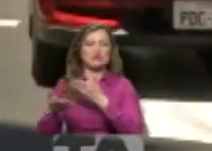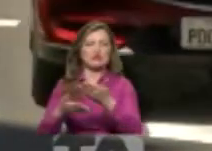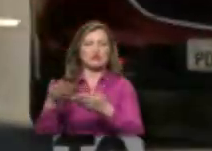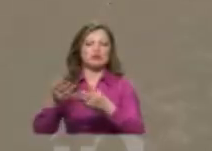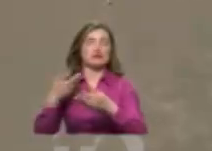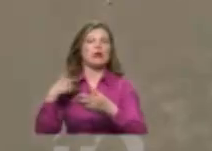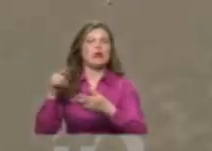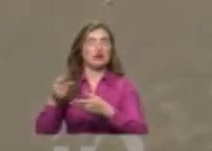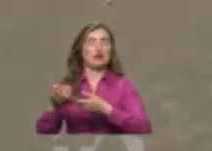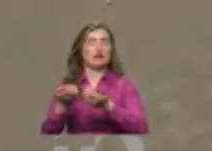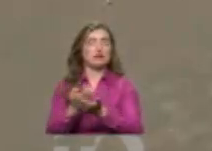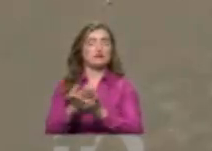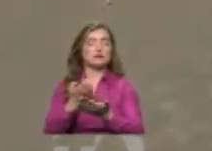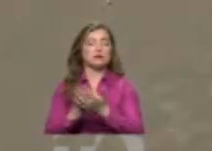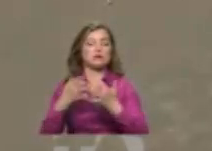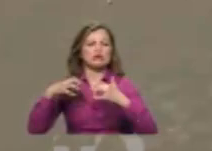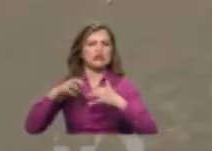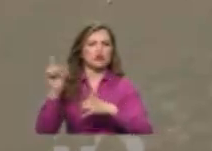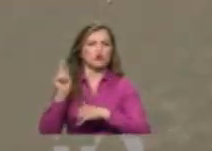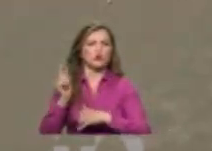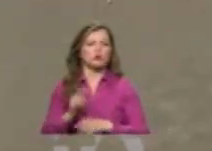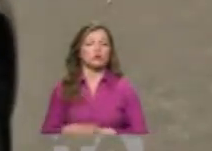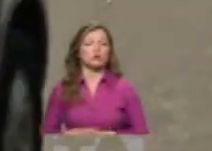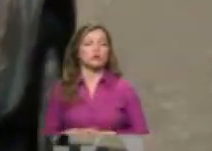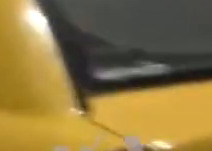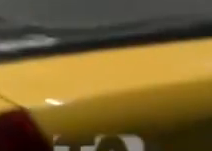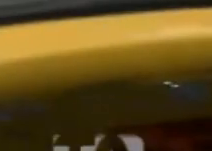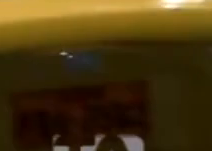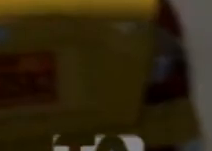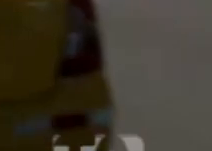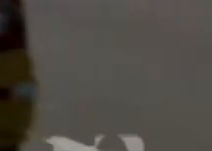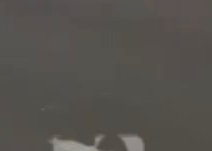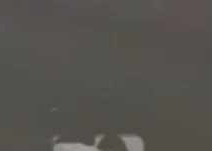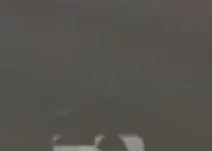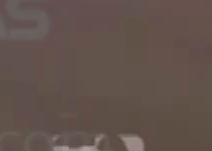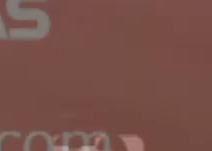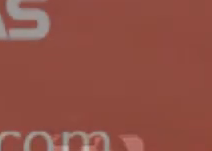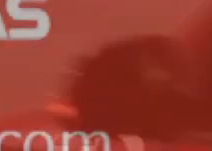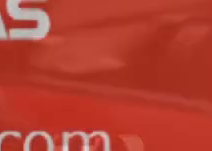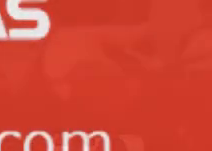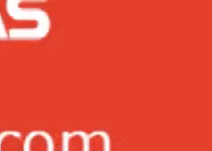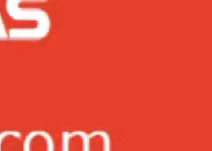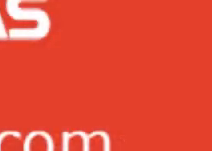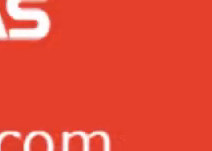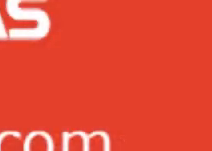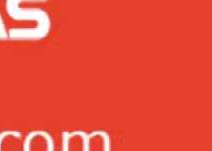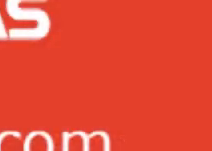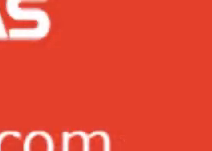dinámica económica de la capital de los ecuatorianos. En Quito, Nelson Carrera, 24 horas.